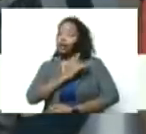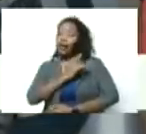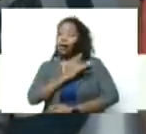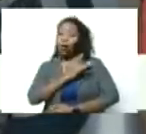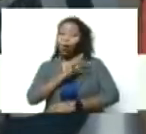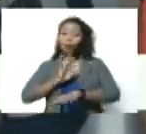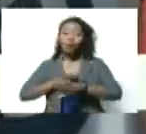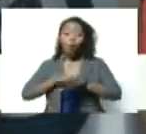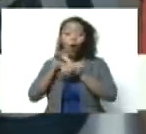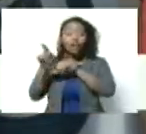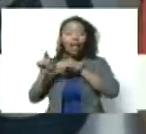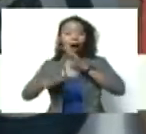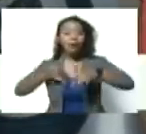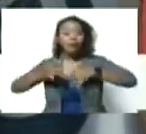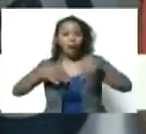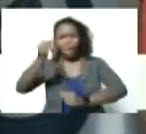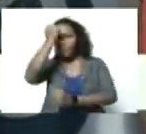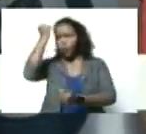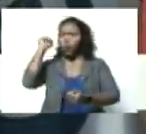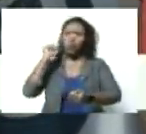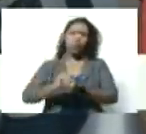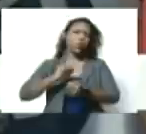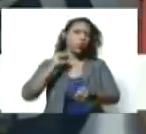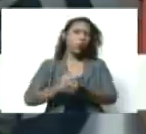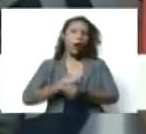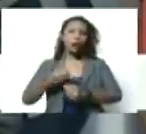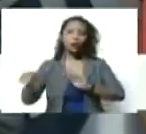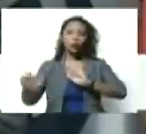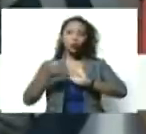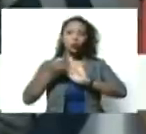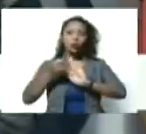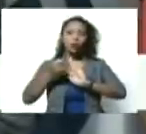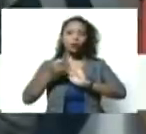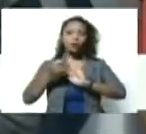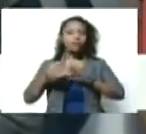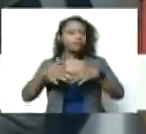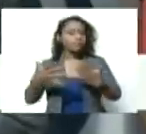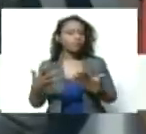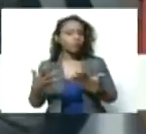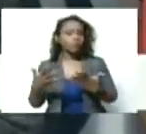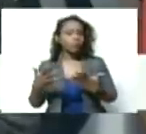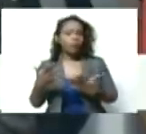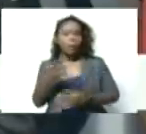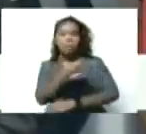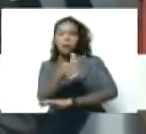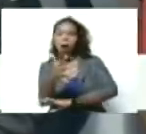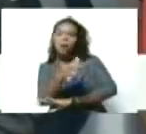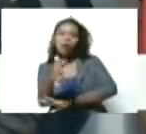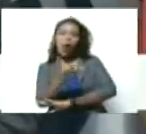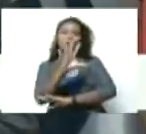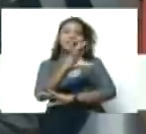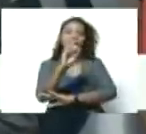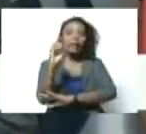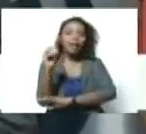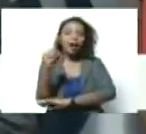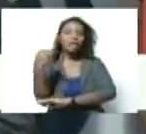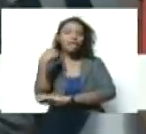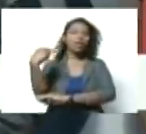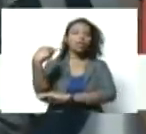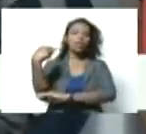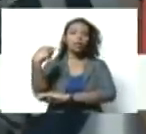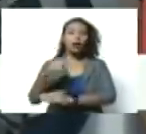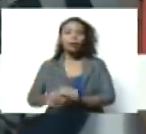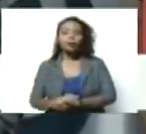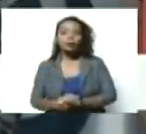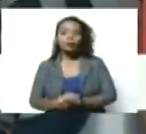por esa acción brutal en contra de aproximadamente 500 víctimas